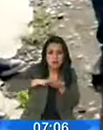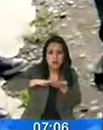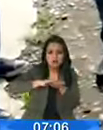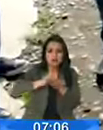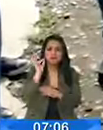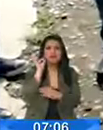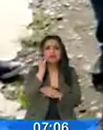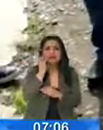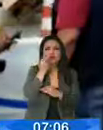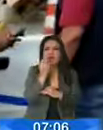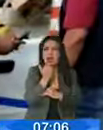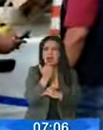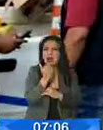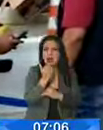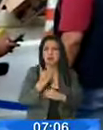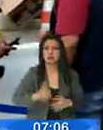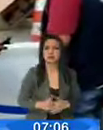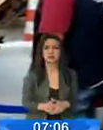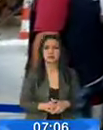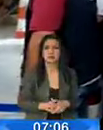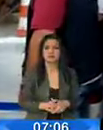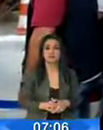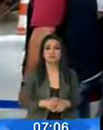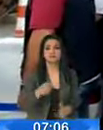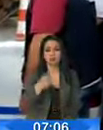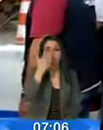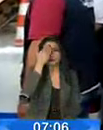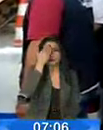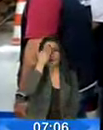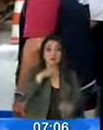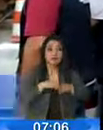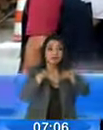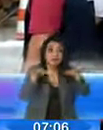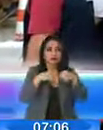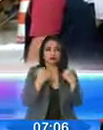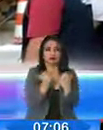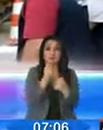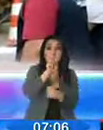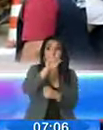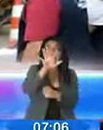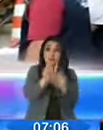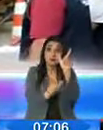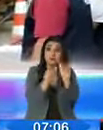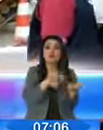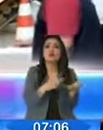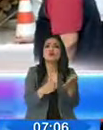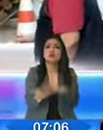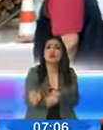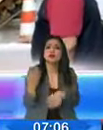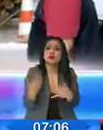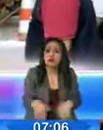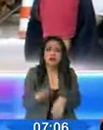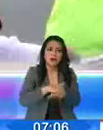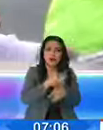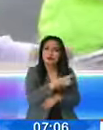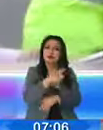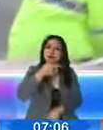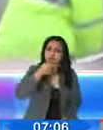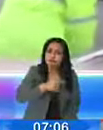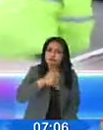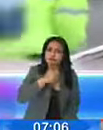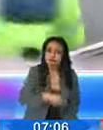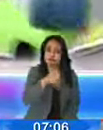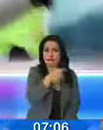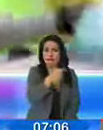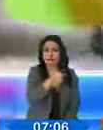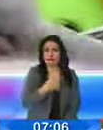algo similar. Bueno, como ustedes saben, la conmoción social, las 25 personas ya que han fallecido justamente por los